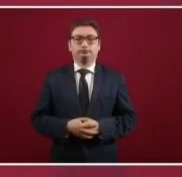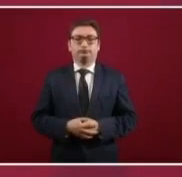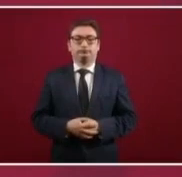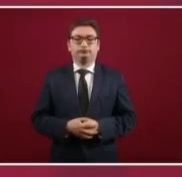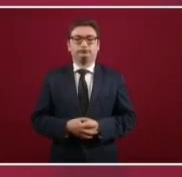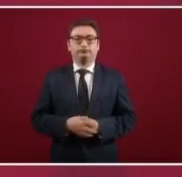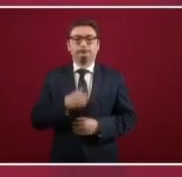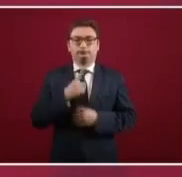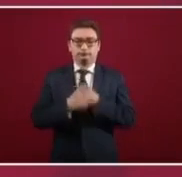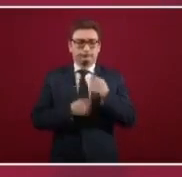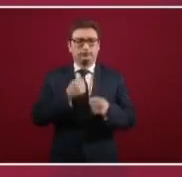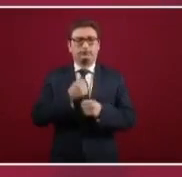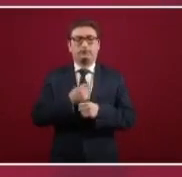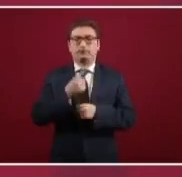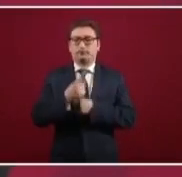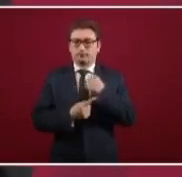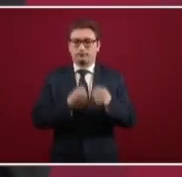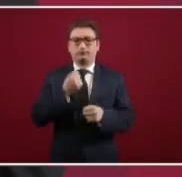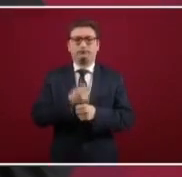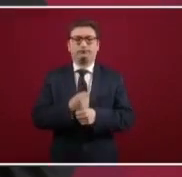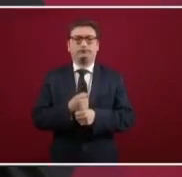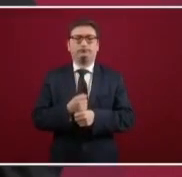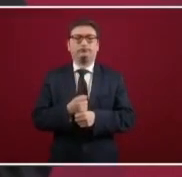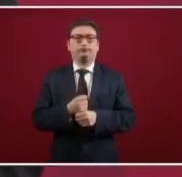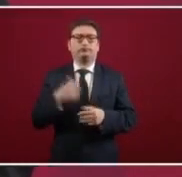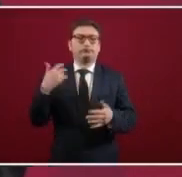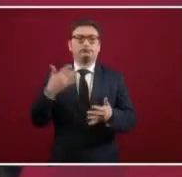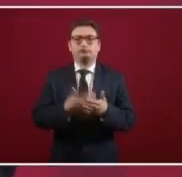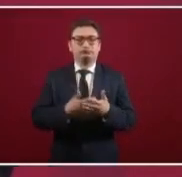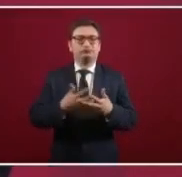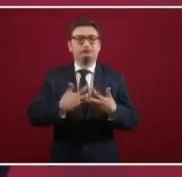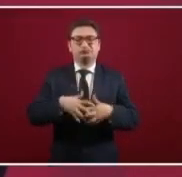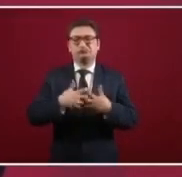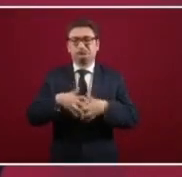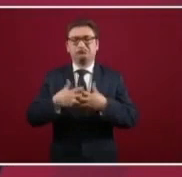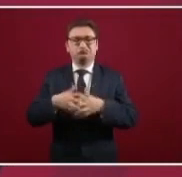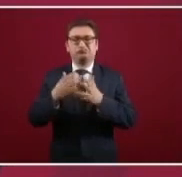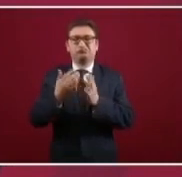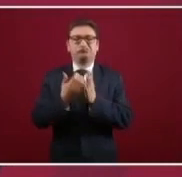año con año se cayó la producción